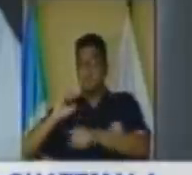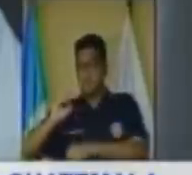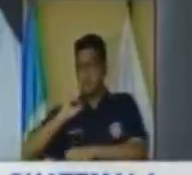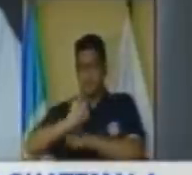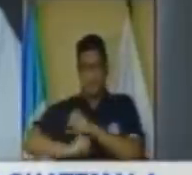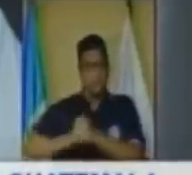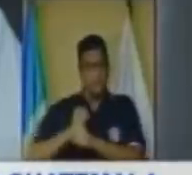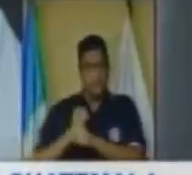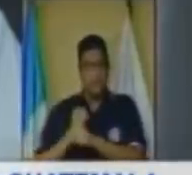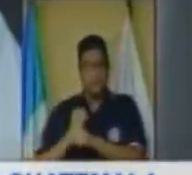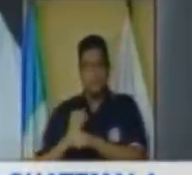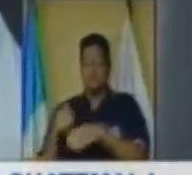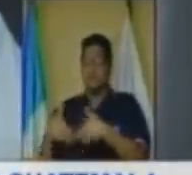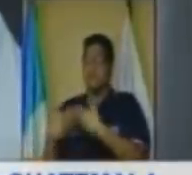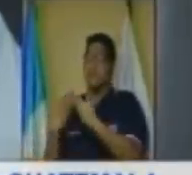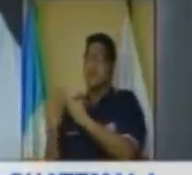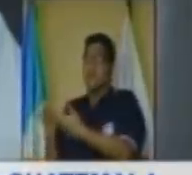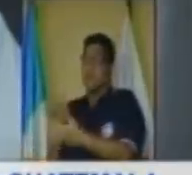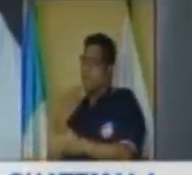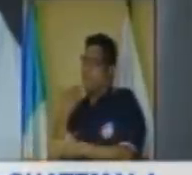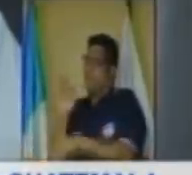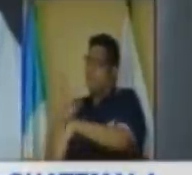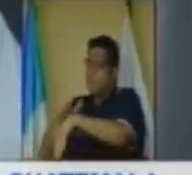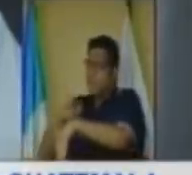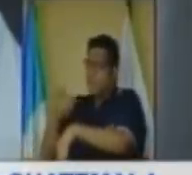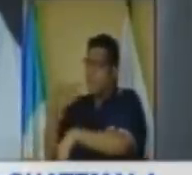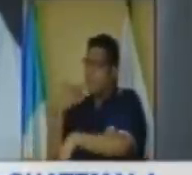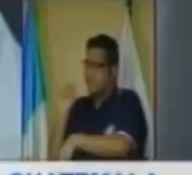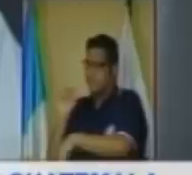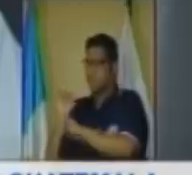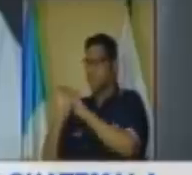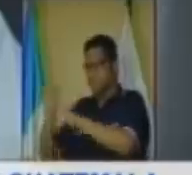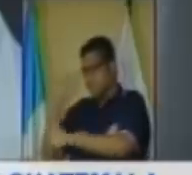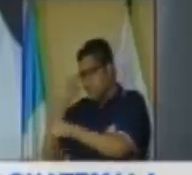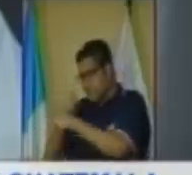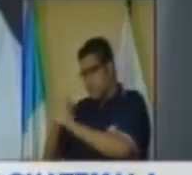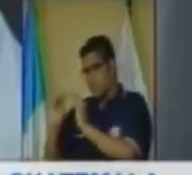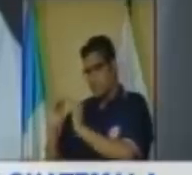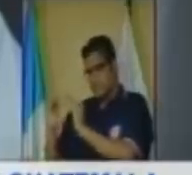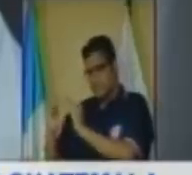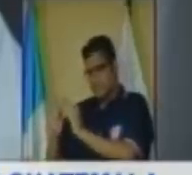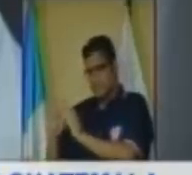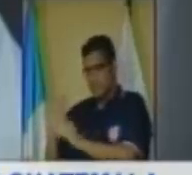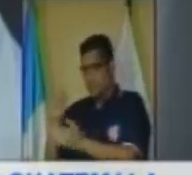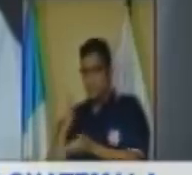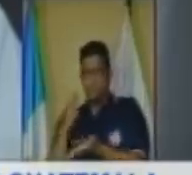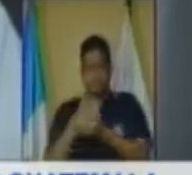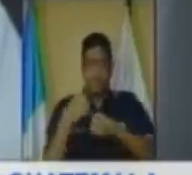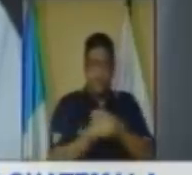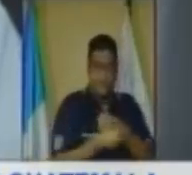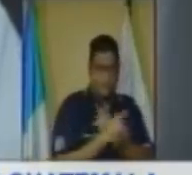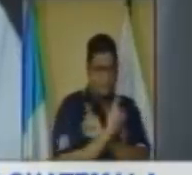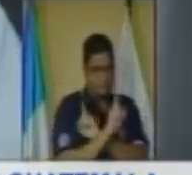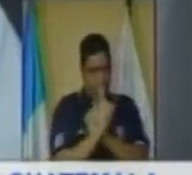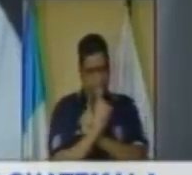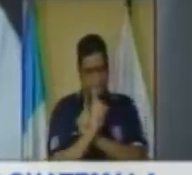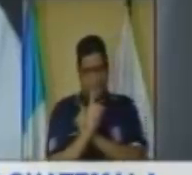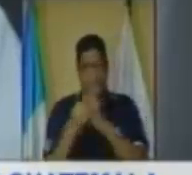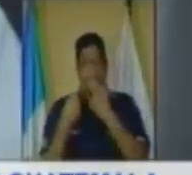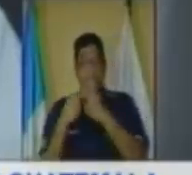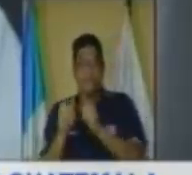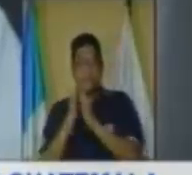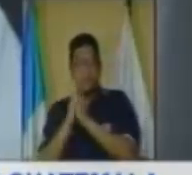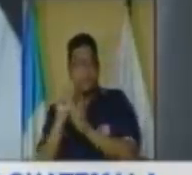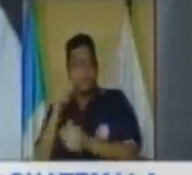a dejar en resguardo en sus hogares y nos enviarán los productos de su trabajo a través de